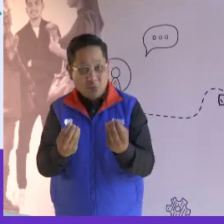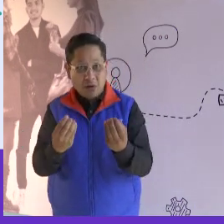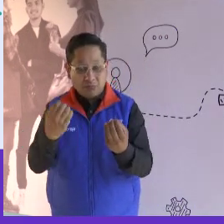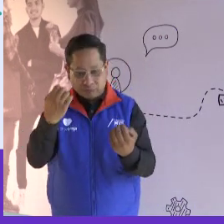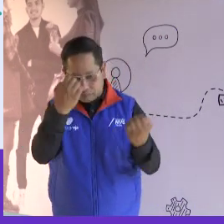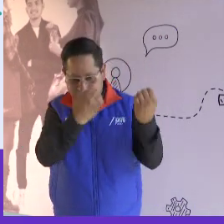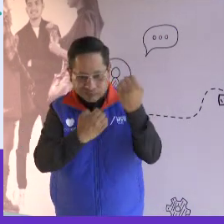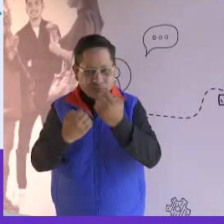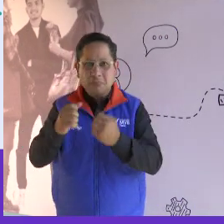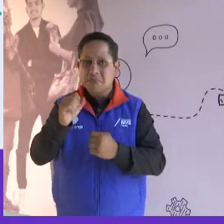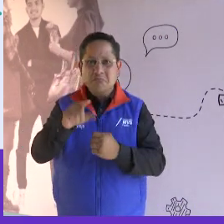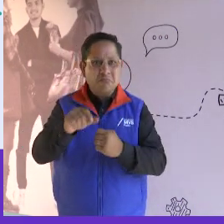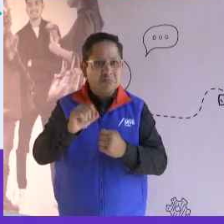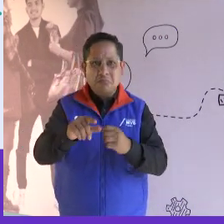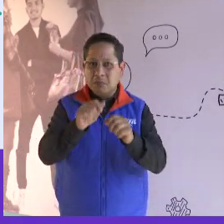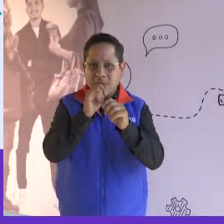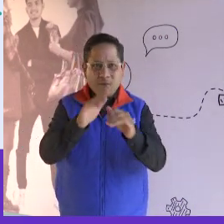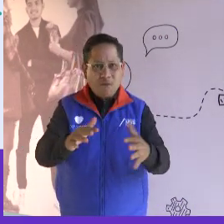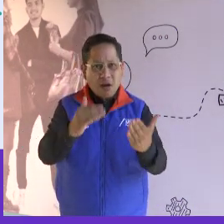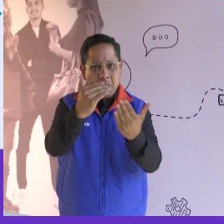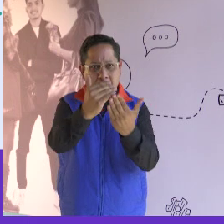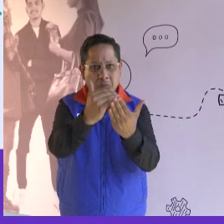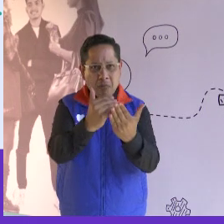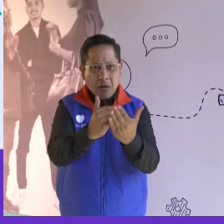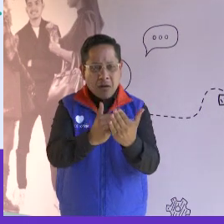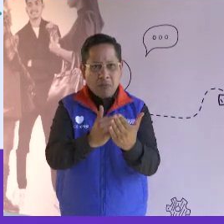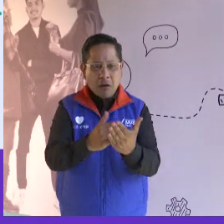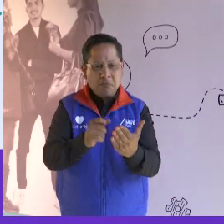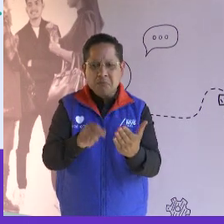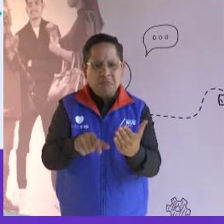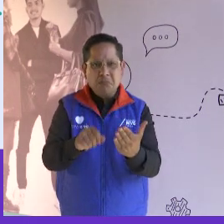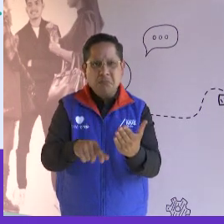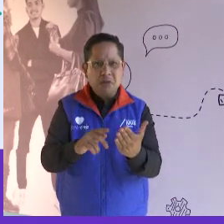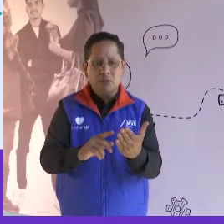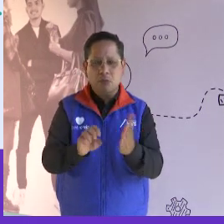analizando los mismos datos de las donatarias